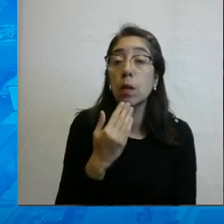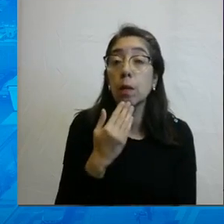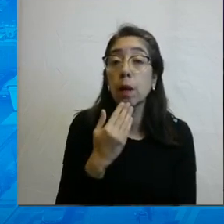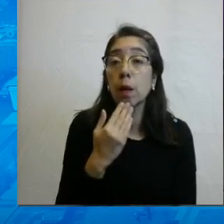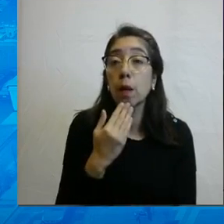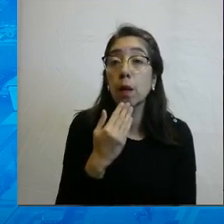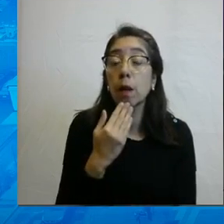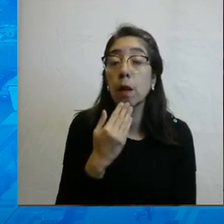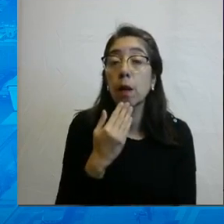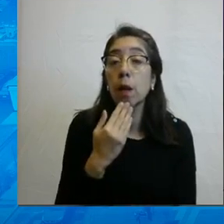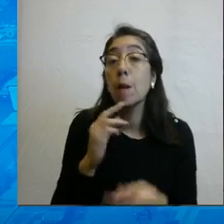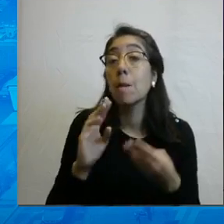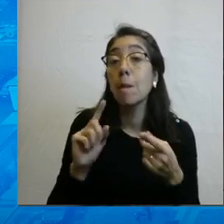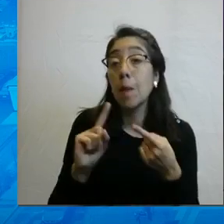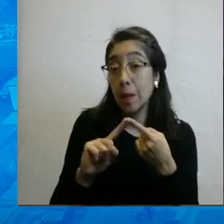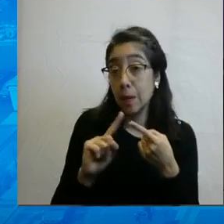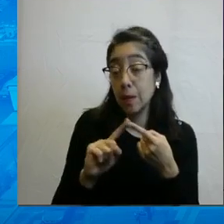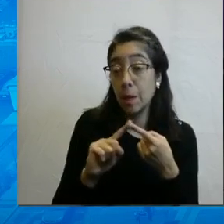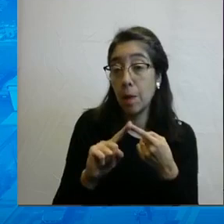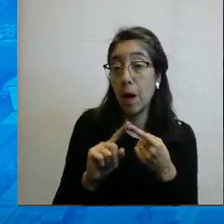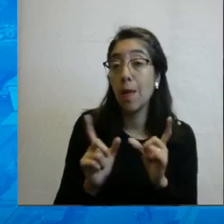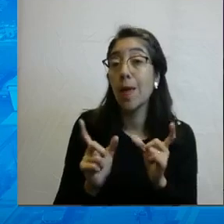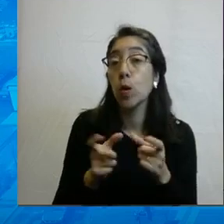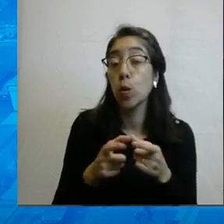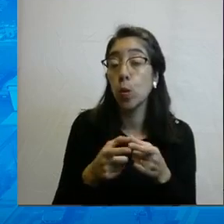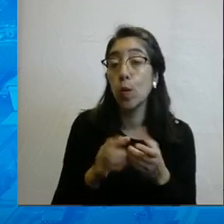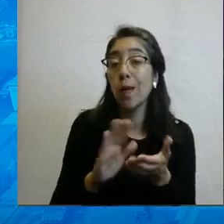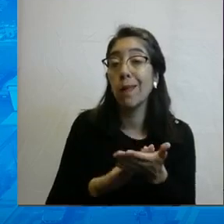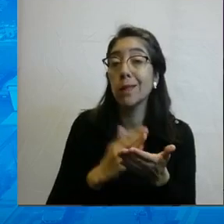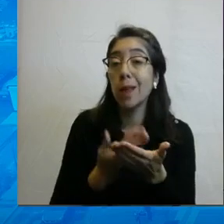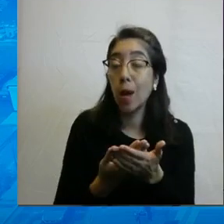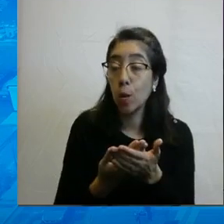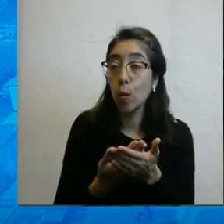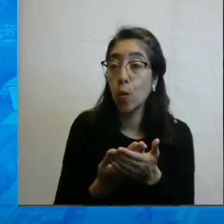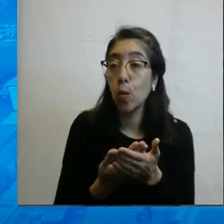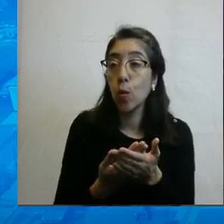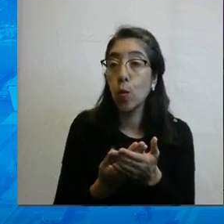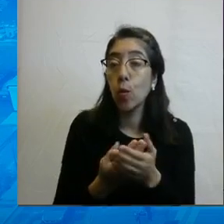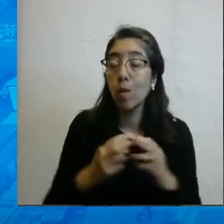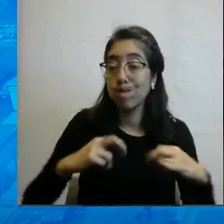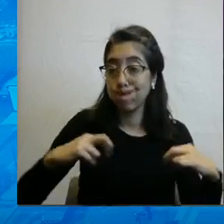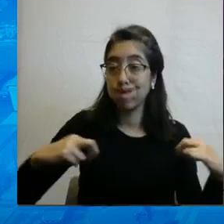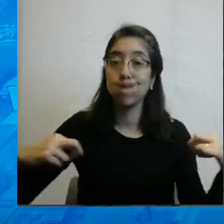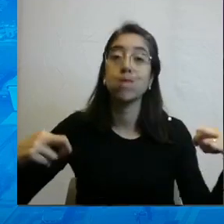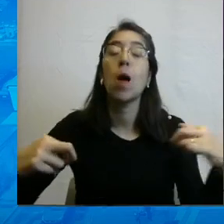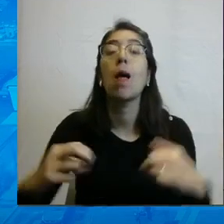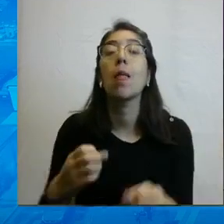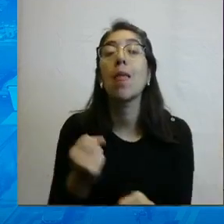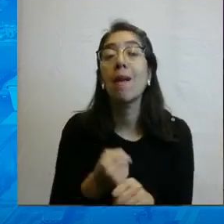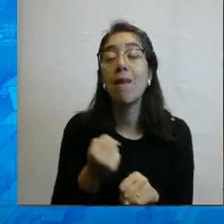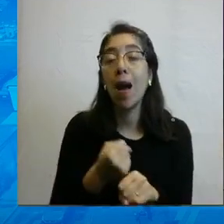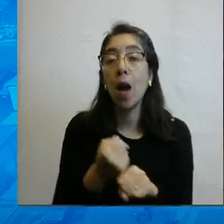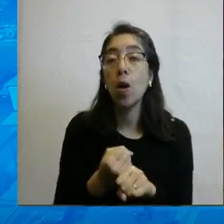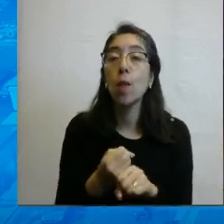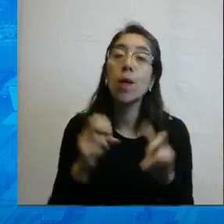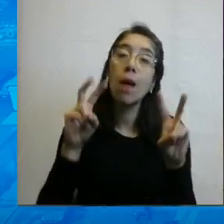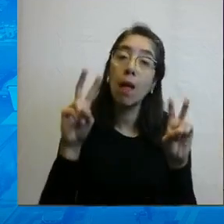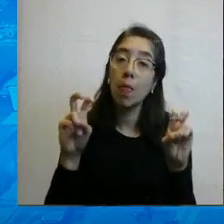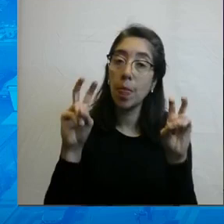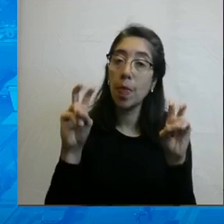participar de esta comisión de salud y esta mesa de trabajo en torno al dictamen de Contraloría y por cierto